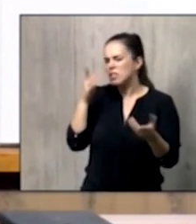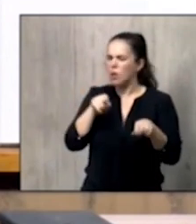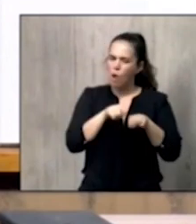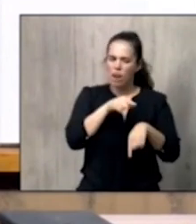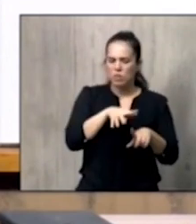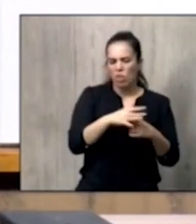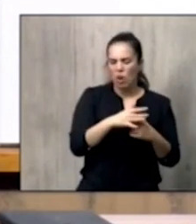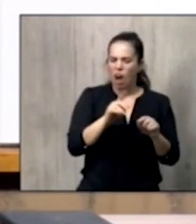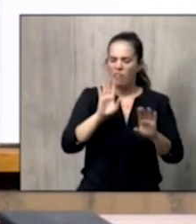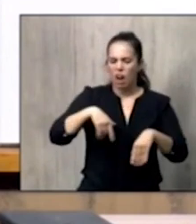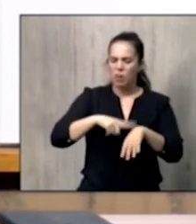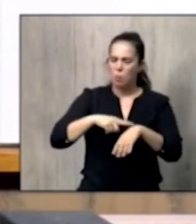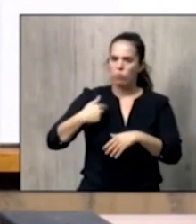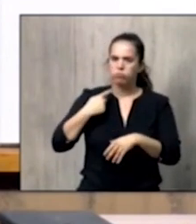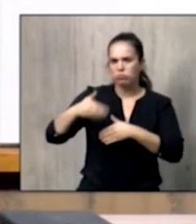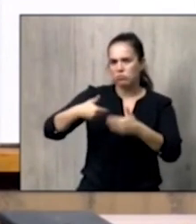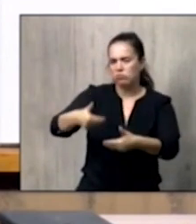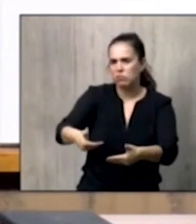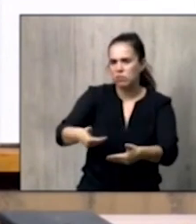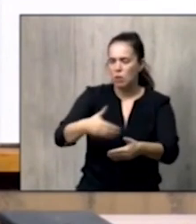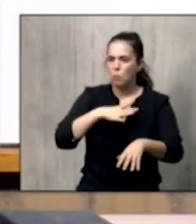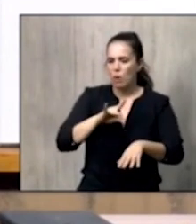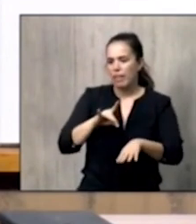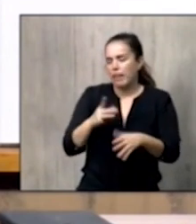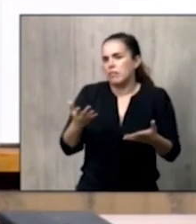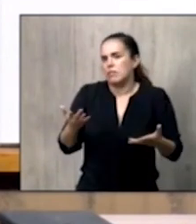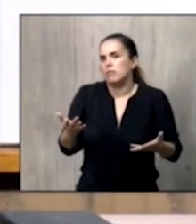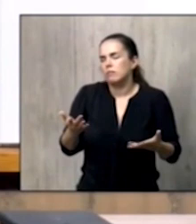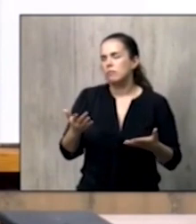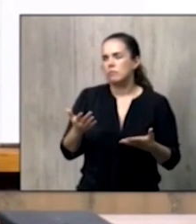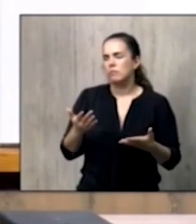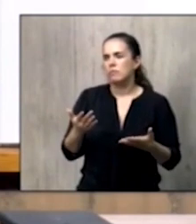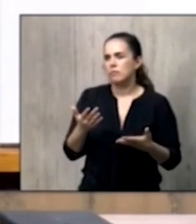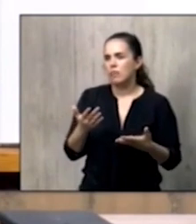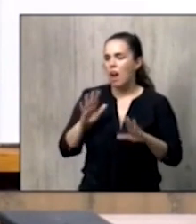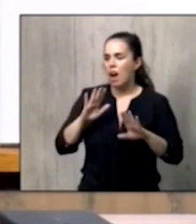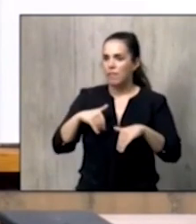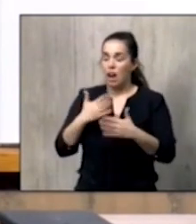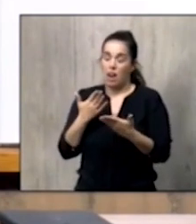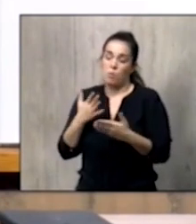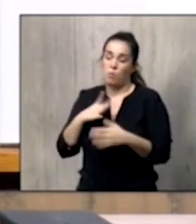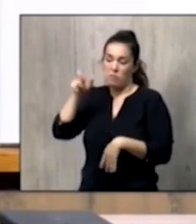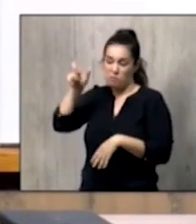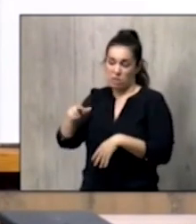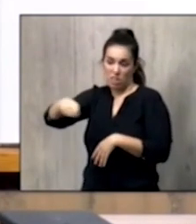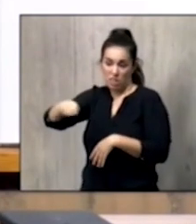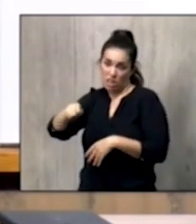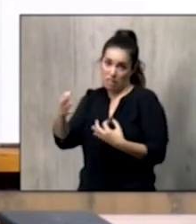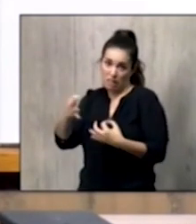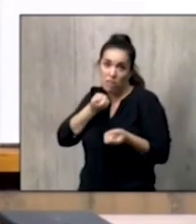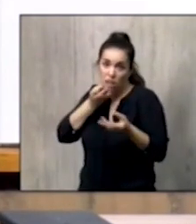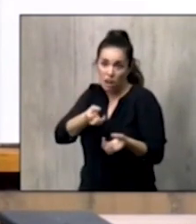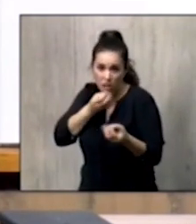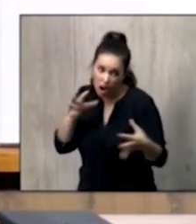podían haber ahorrado algunas pues circunstancias en este caso, como que el presidente tenga que declarar, y sobre esto si ya